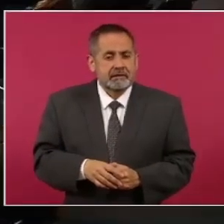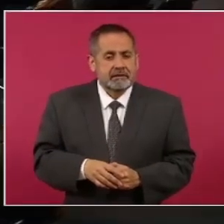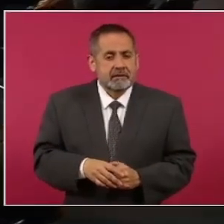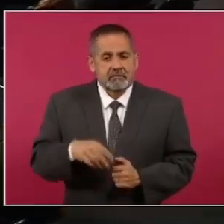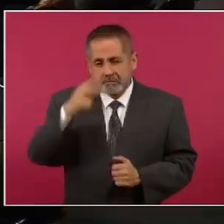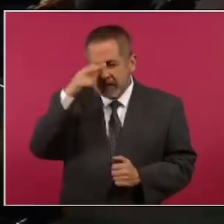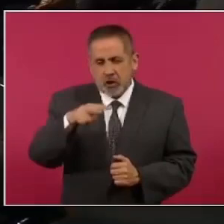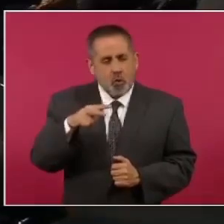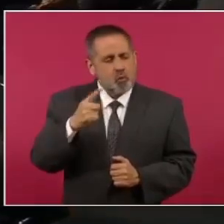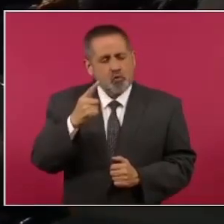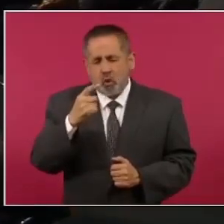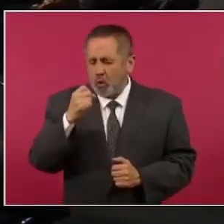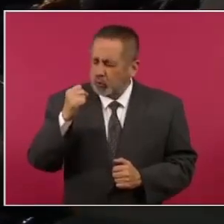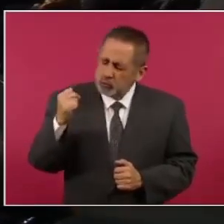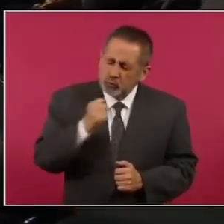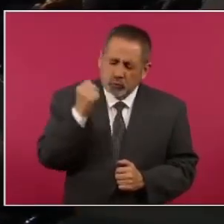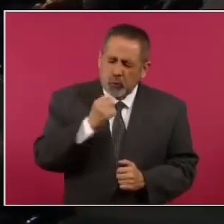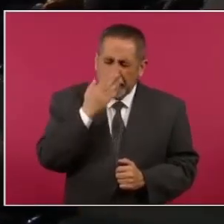privilegiada